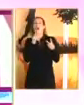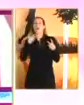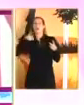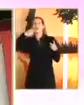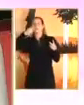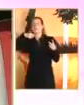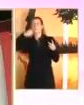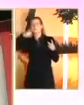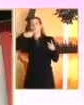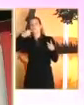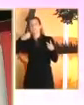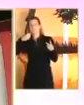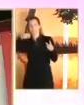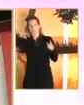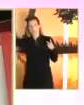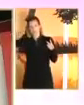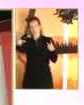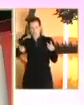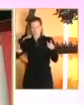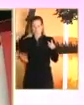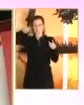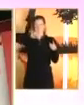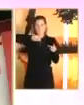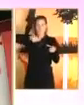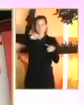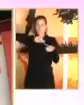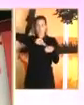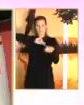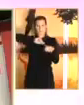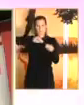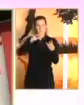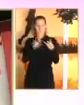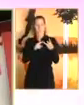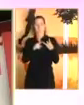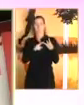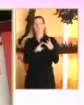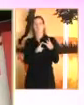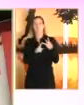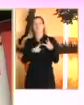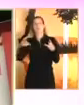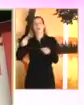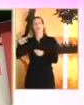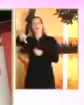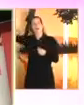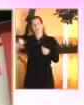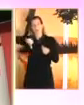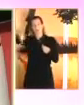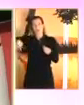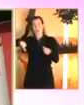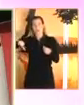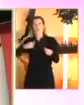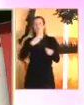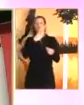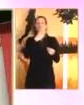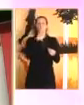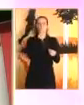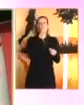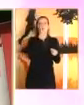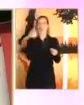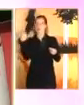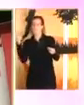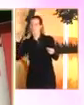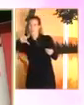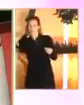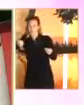sopera de sal y una parte de detergente por tres partes de agua. Se echan los dos en las